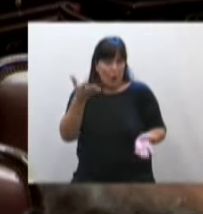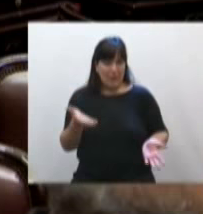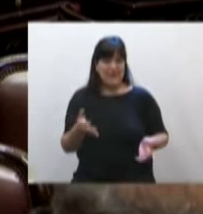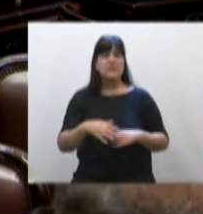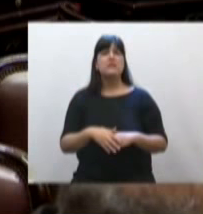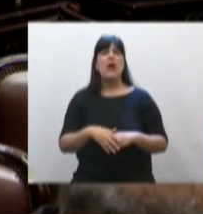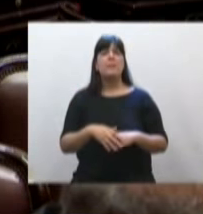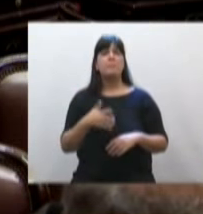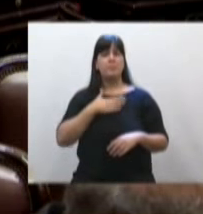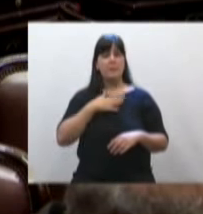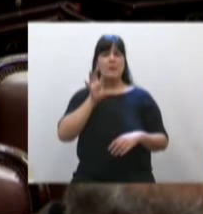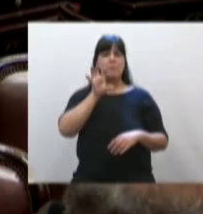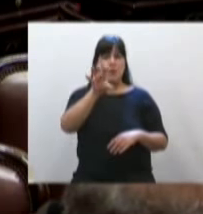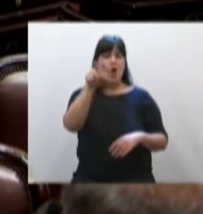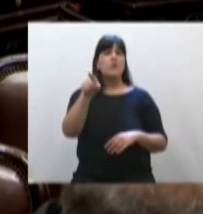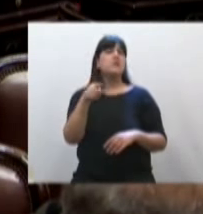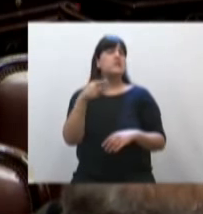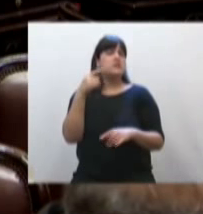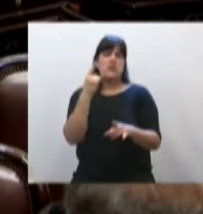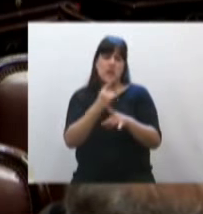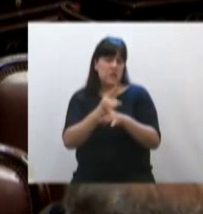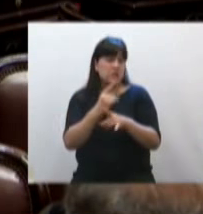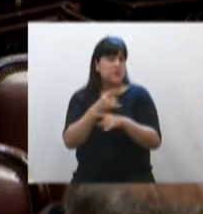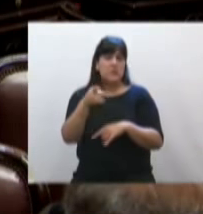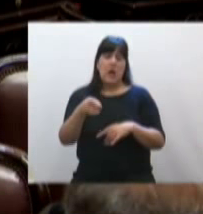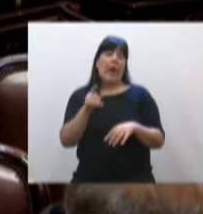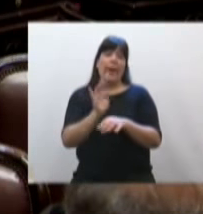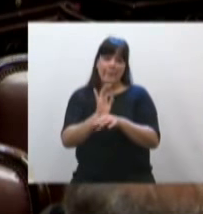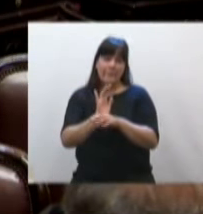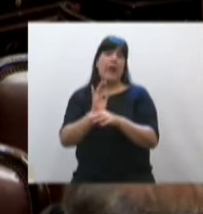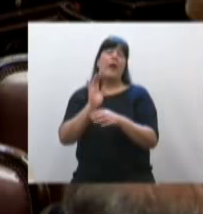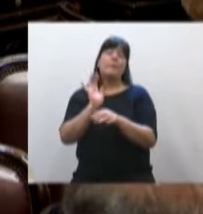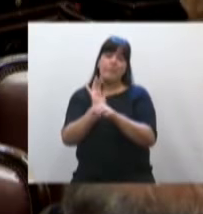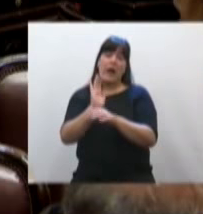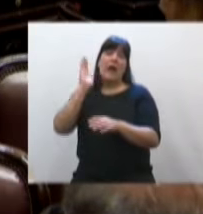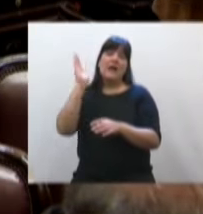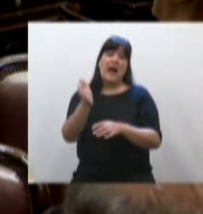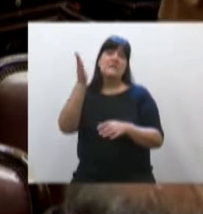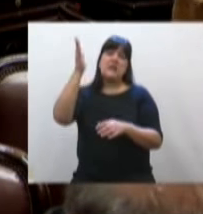y menos de fundamentos de salud pública, me parece, Paula. No sé cómo lo ves vos. Mira,